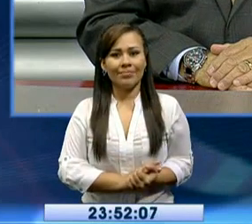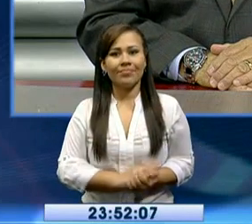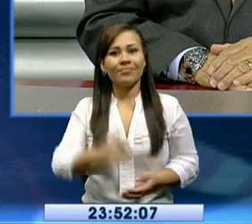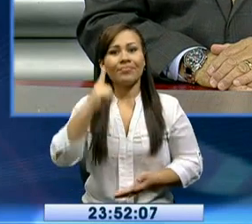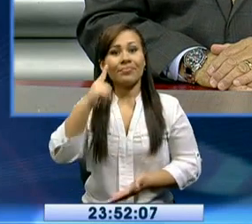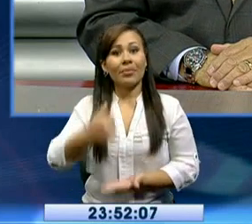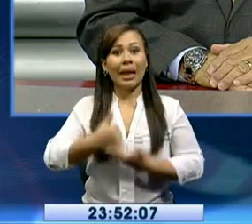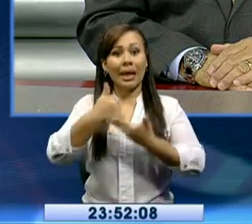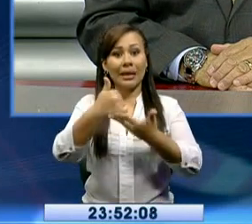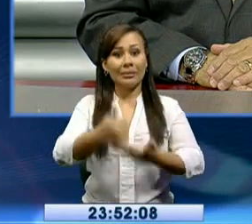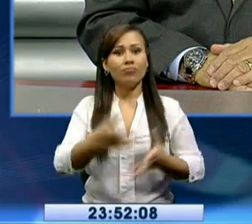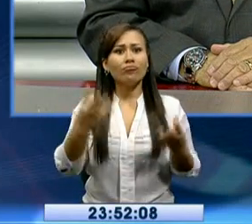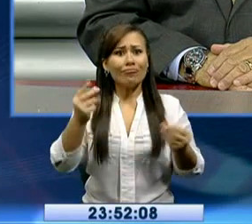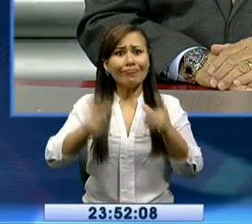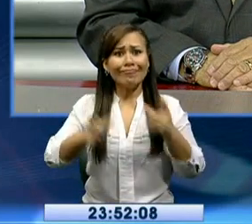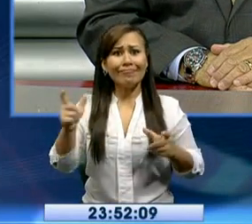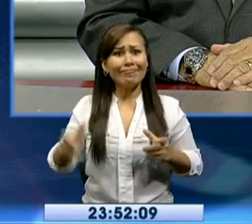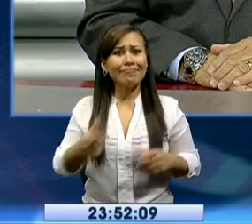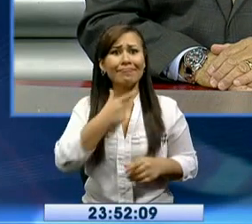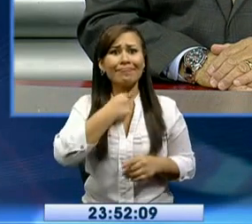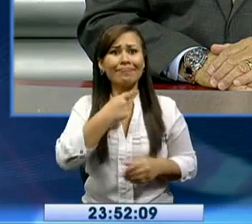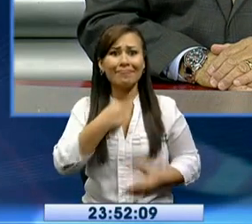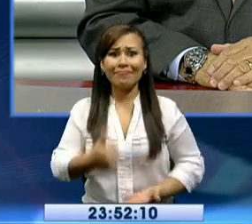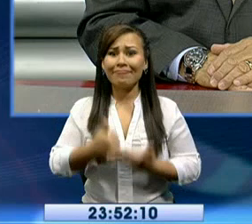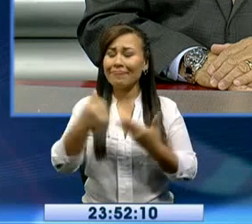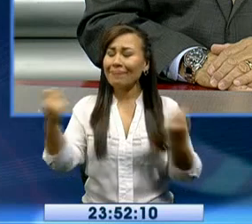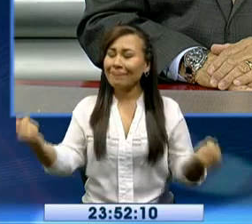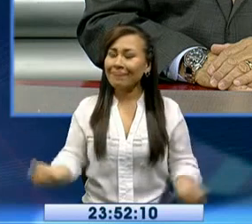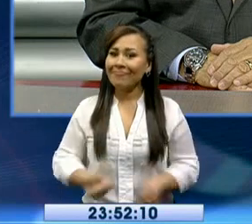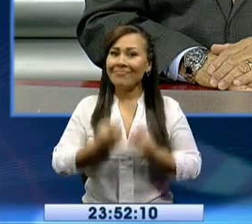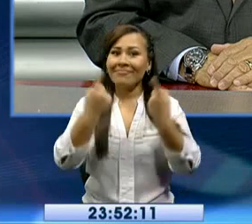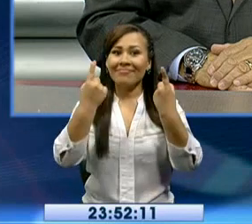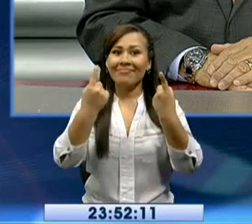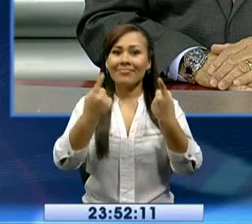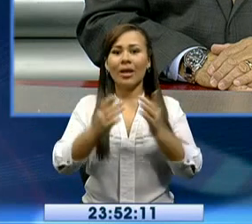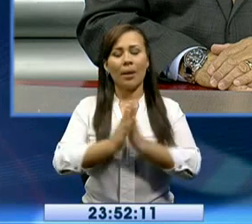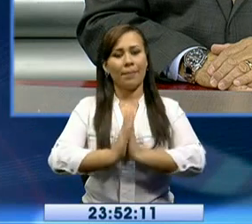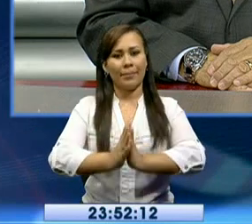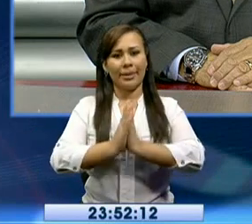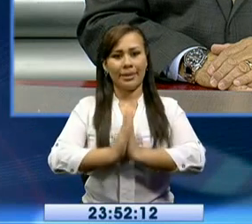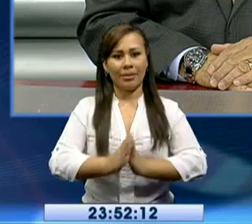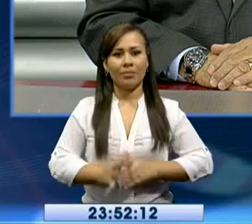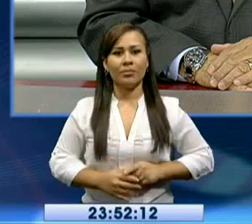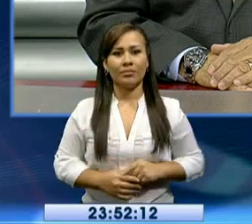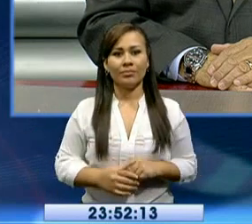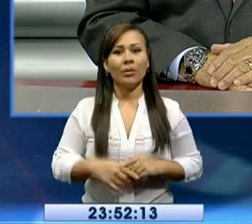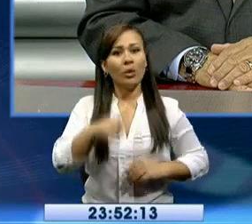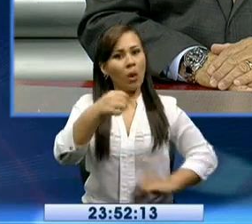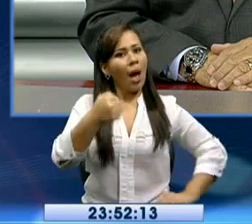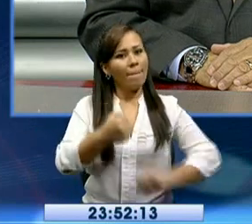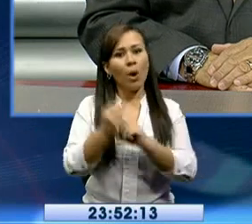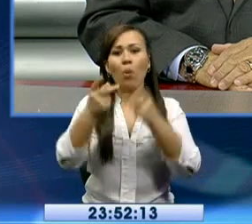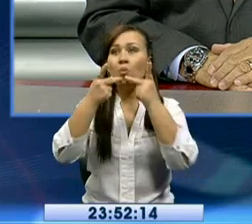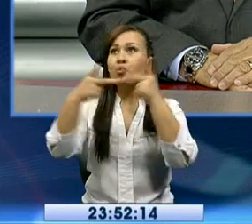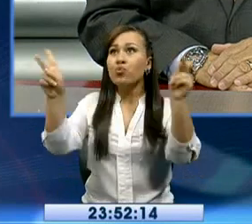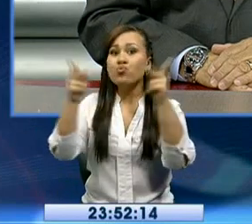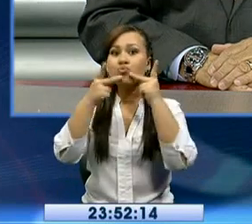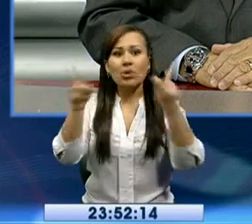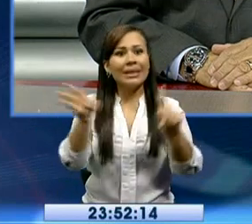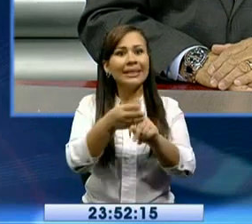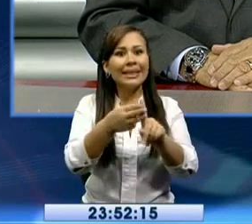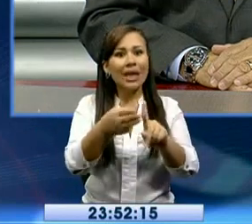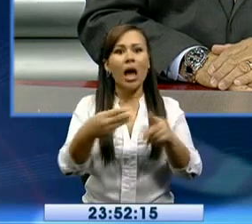ayuda, se ha prestado, se ha manifestado de una manera impresionante. Les pedimos que nos apoyen, que estén con